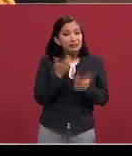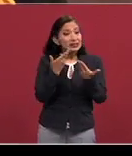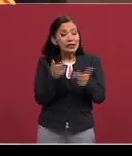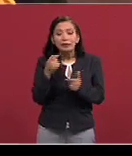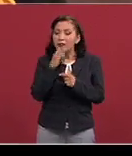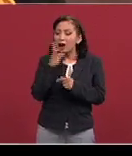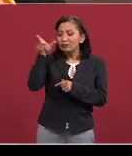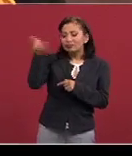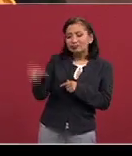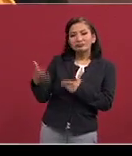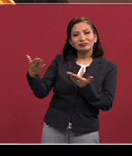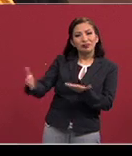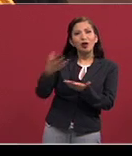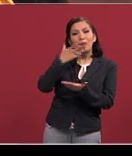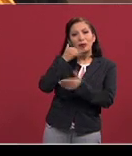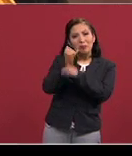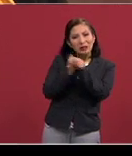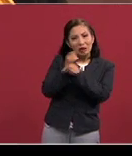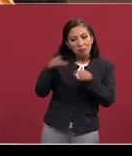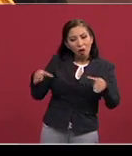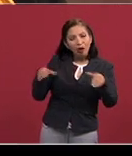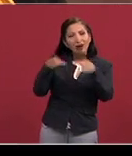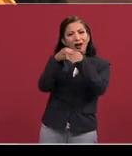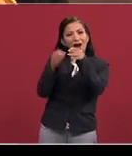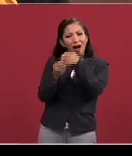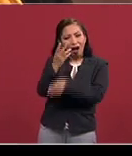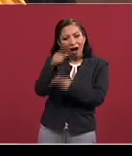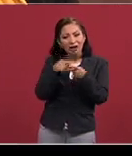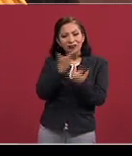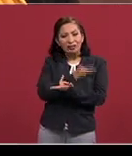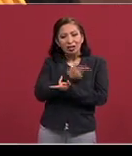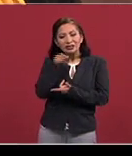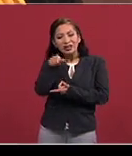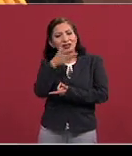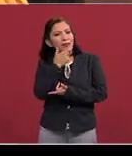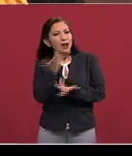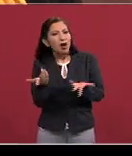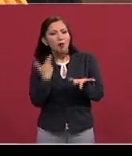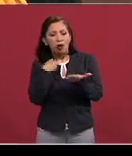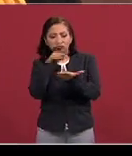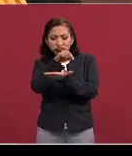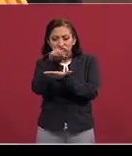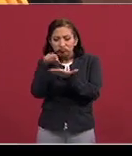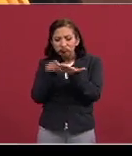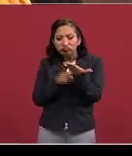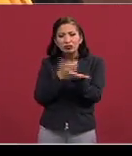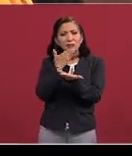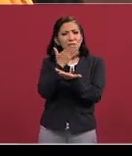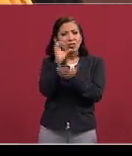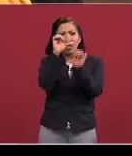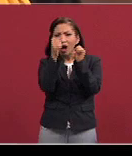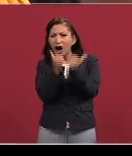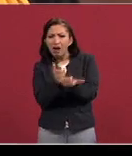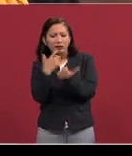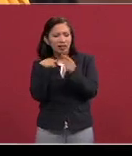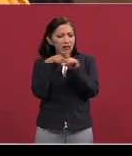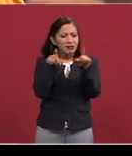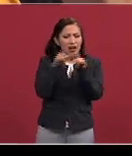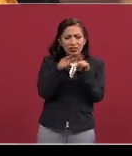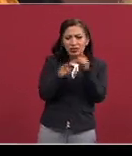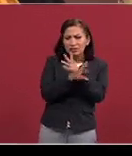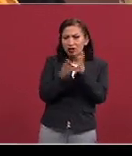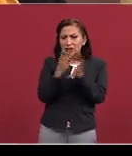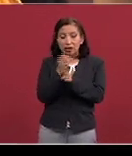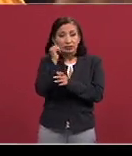Nadie mejor que este vulcanólogo apasionado y este hombre de una paleta absolutamente artística y vigente